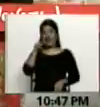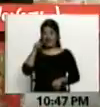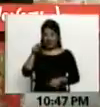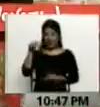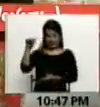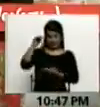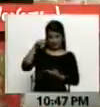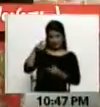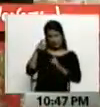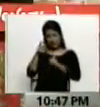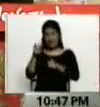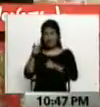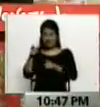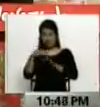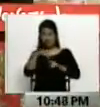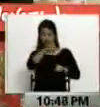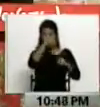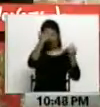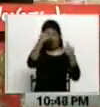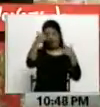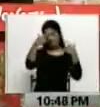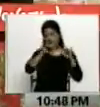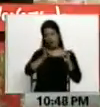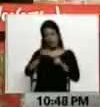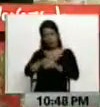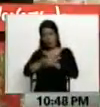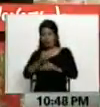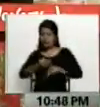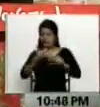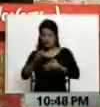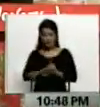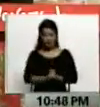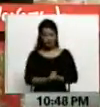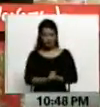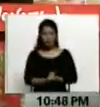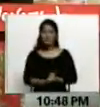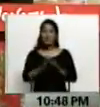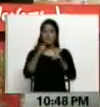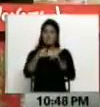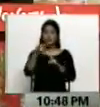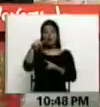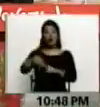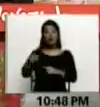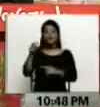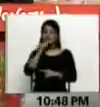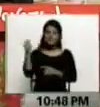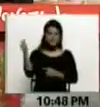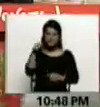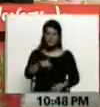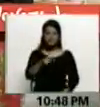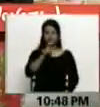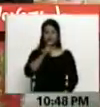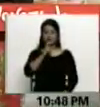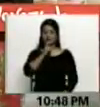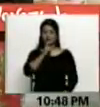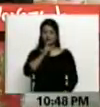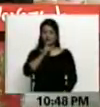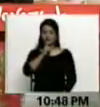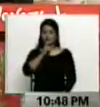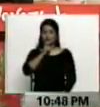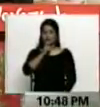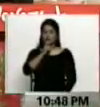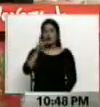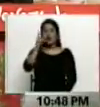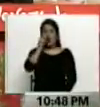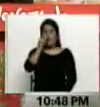corresponde amor que siempre le tuvo al comandante chá Pero también hoy como les dije está aquí con